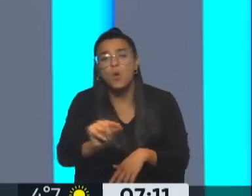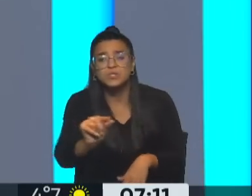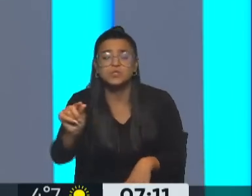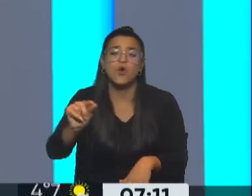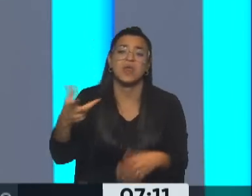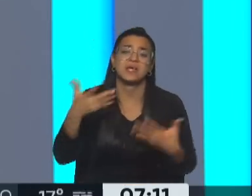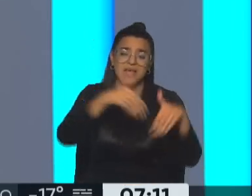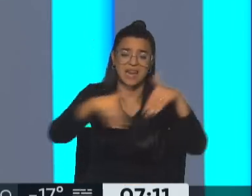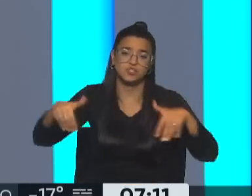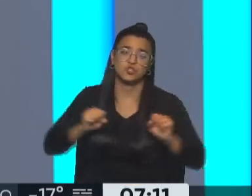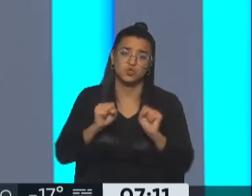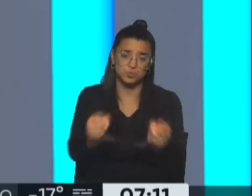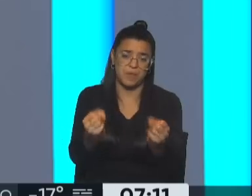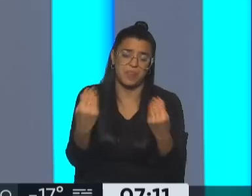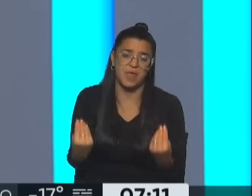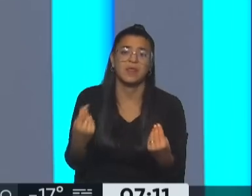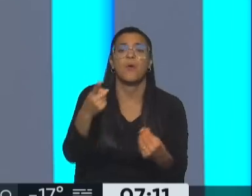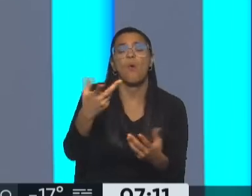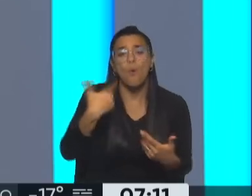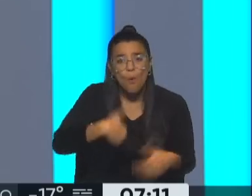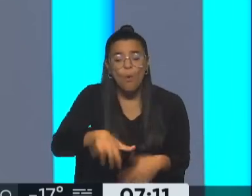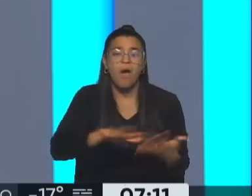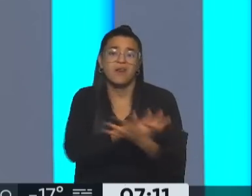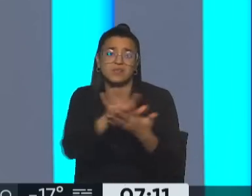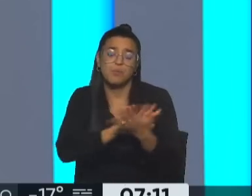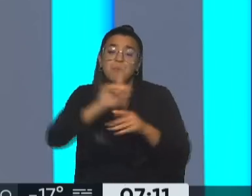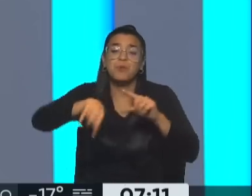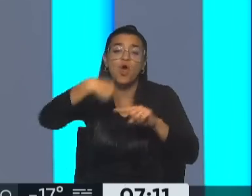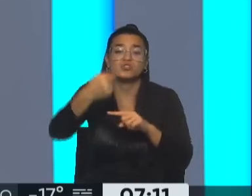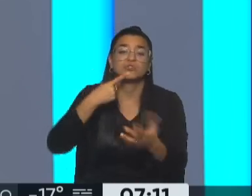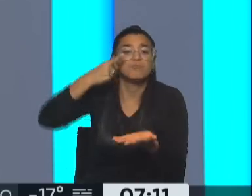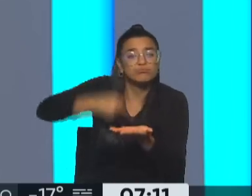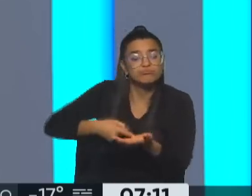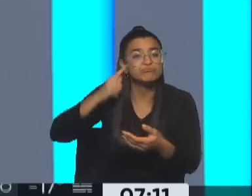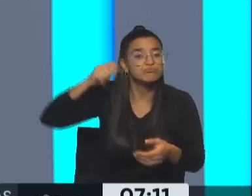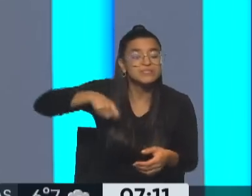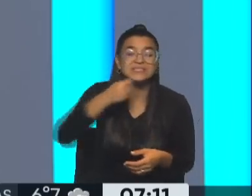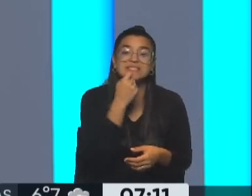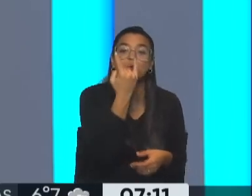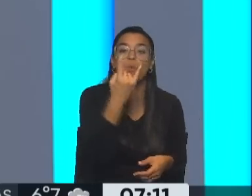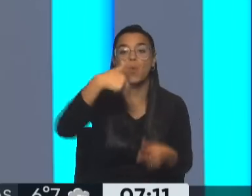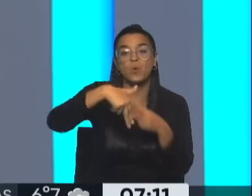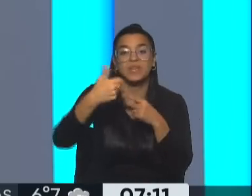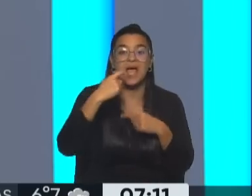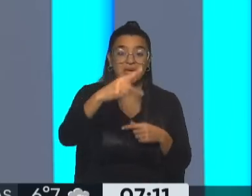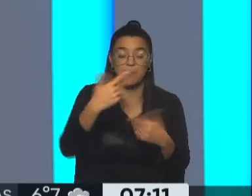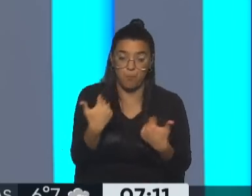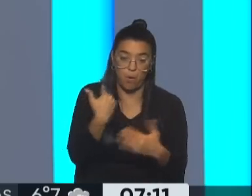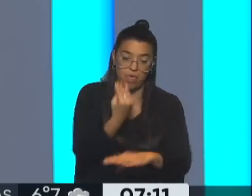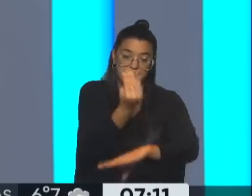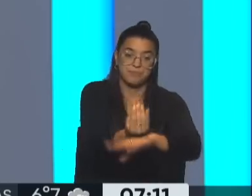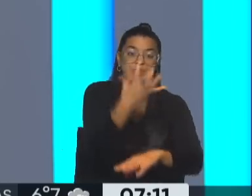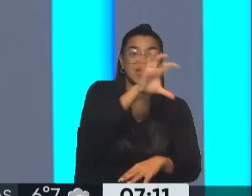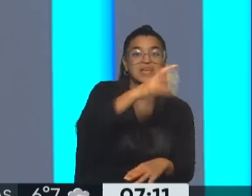las elecciones y van a resolver en un próximo fallo si Sergio Uñac puede ser candidato en San